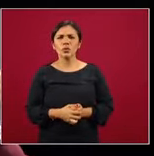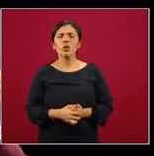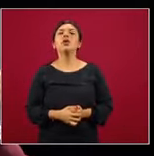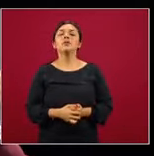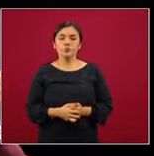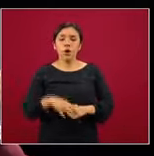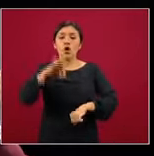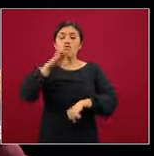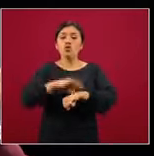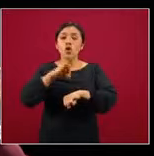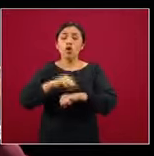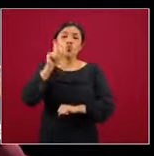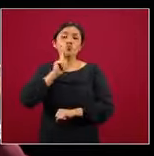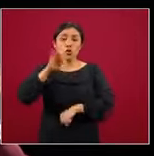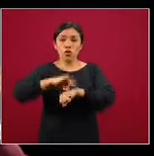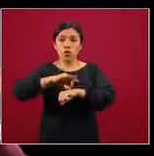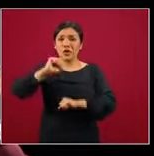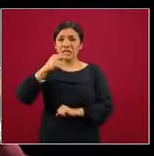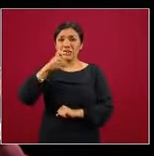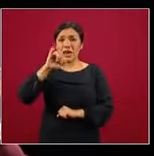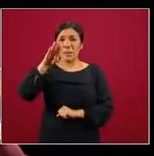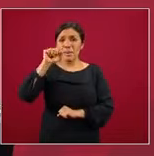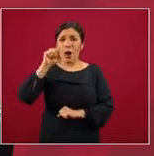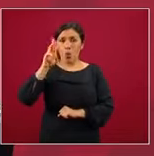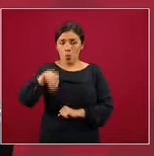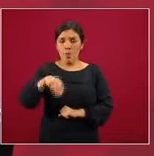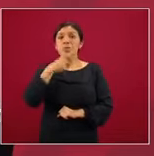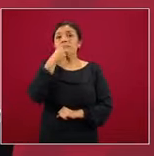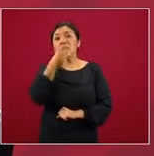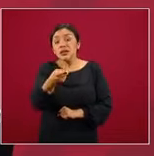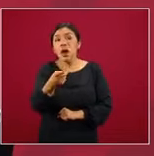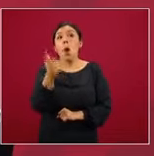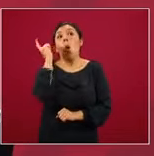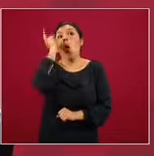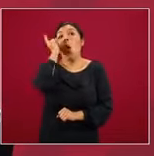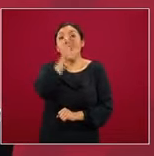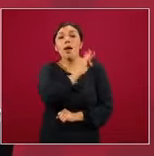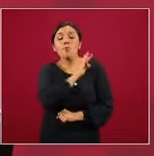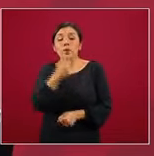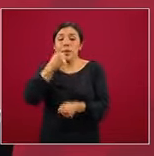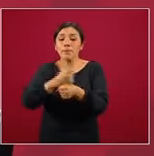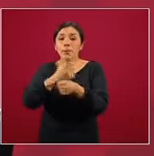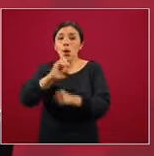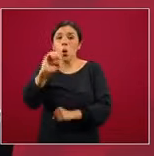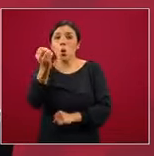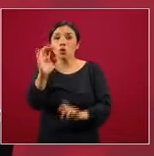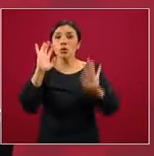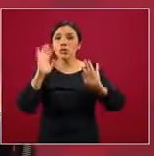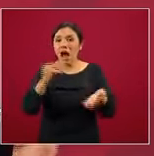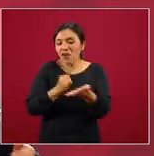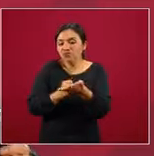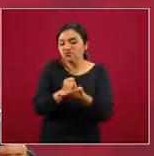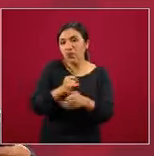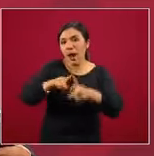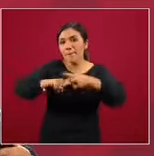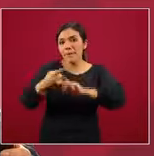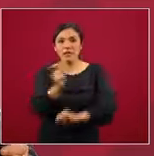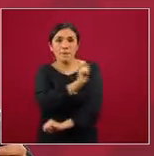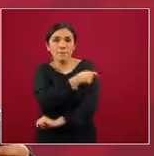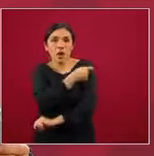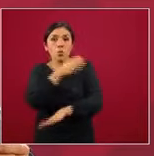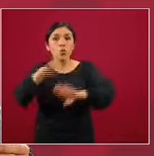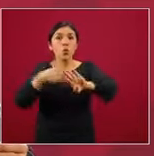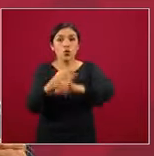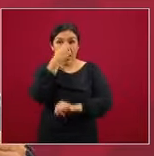La doctora Sheinbaum mencionó efectivamente que es deseable que el 1 de octubre tengamos ya el inicio de la vacunación contra